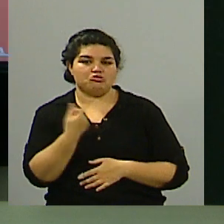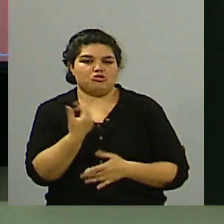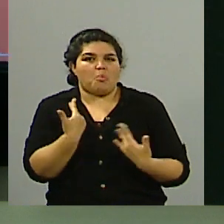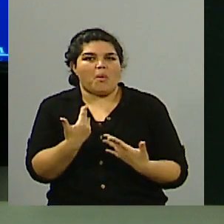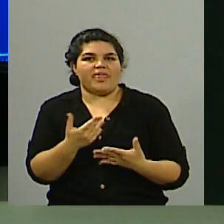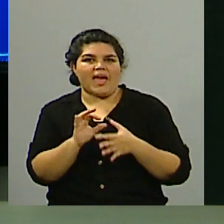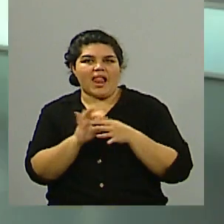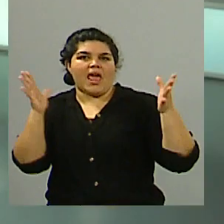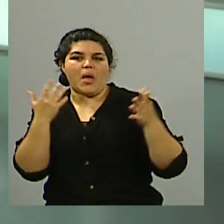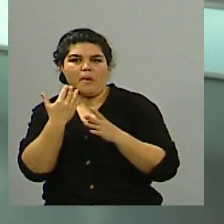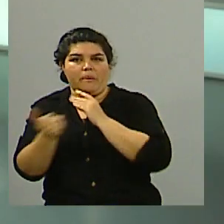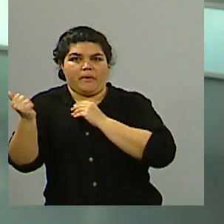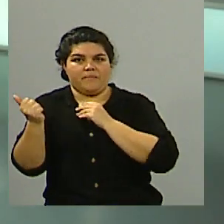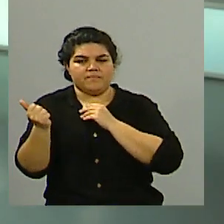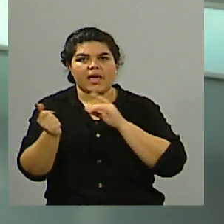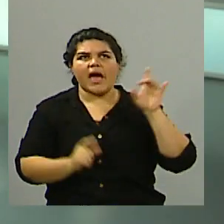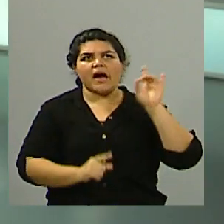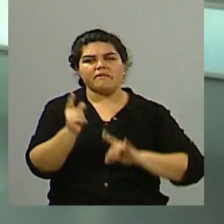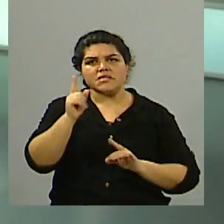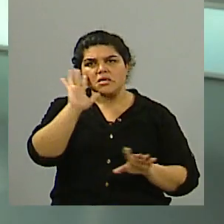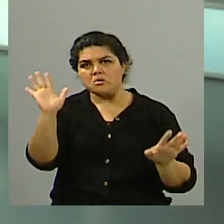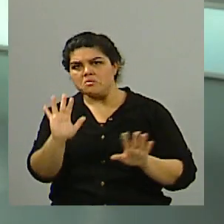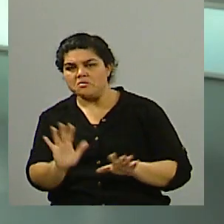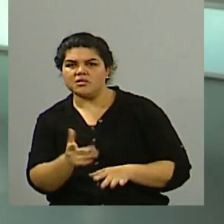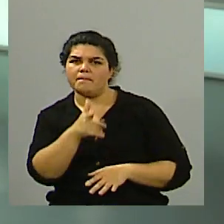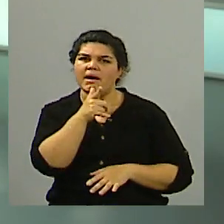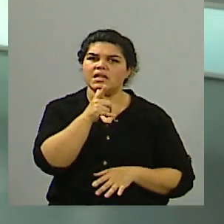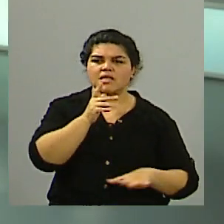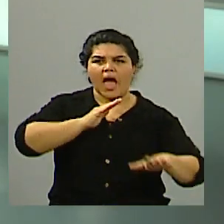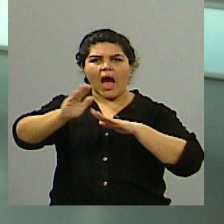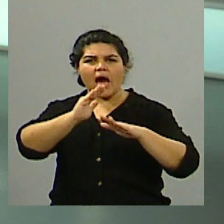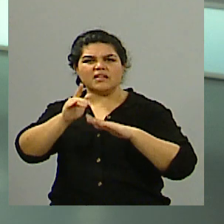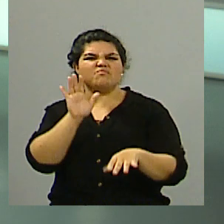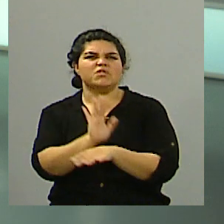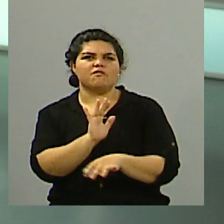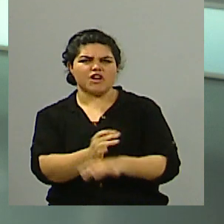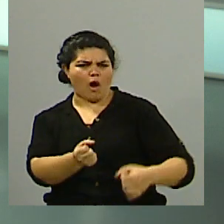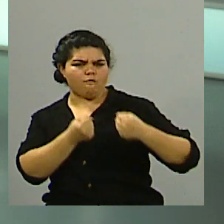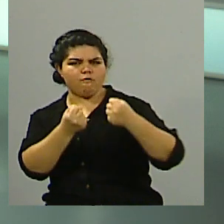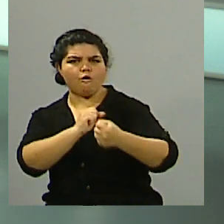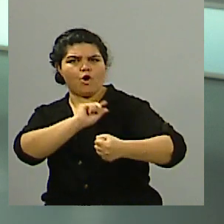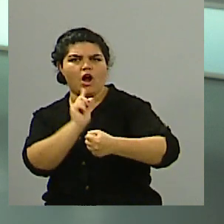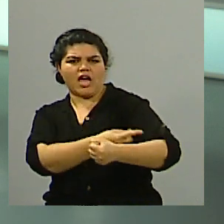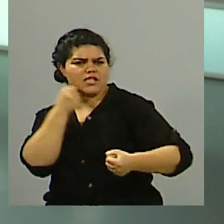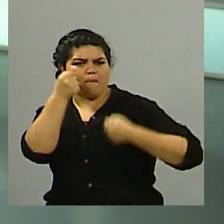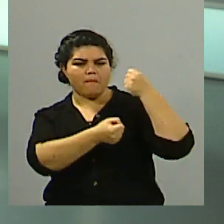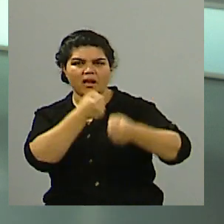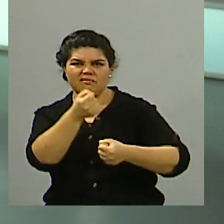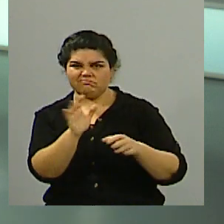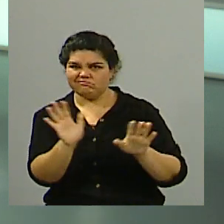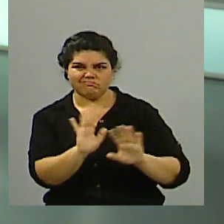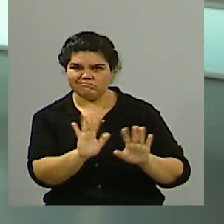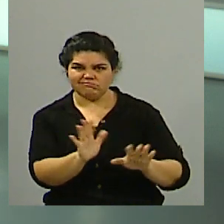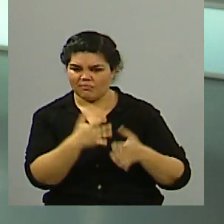creo que muchas veces las mujeres a veces desconocen, creen que las artes marciales es pelear, es tener mucha fuerza y no, con nuestro físico podemos